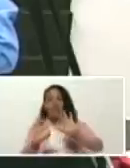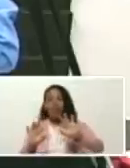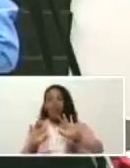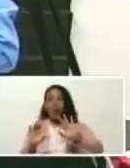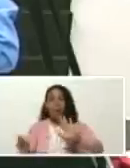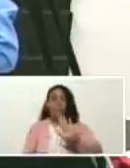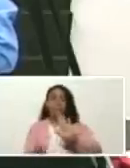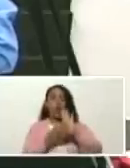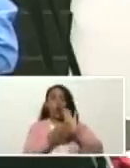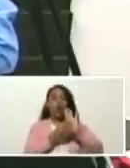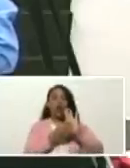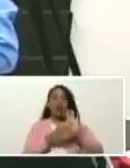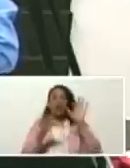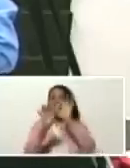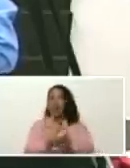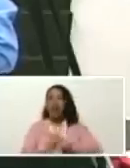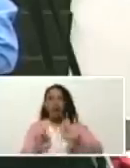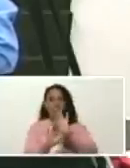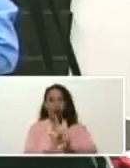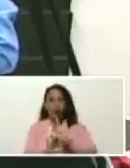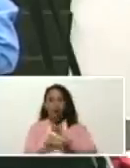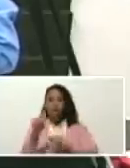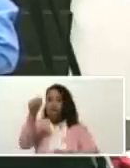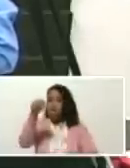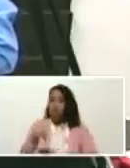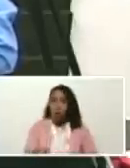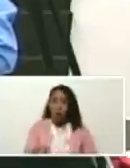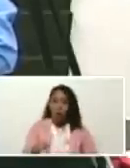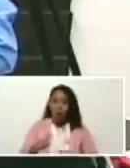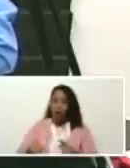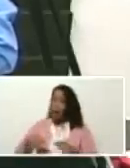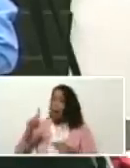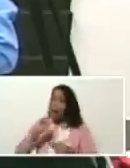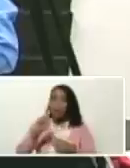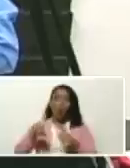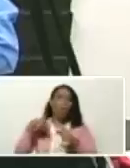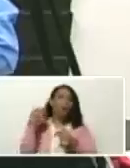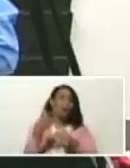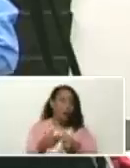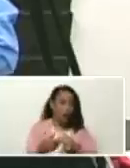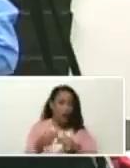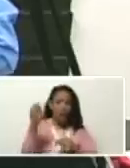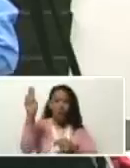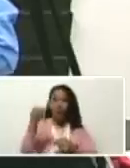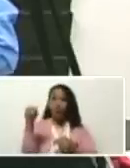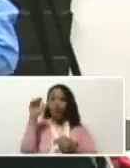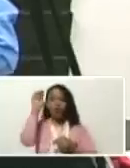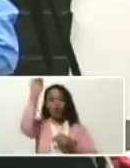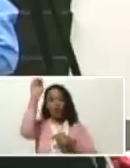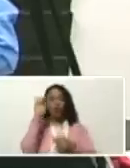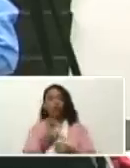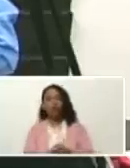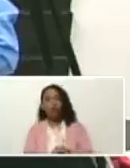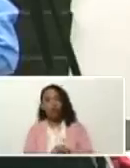a imponer nada Ni hoy ni mañana ni nunca